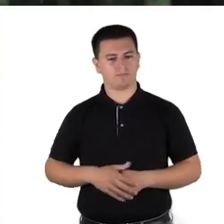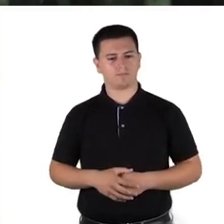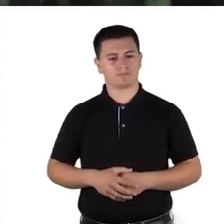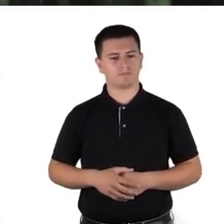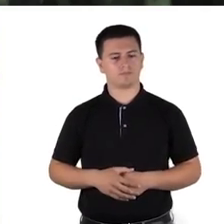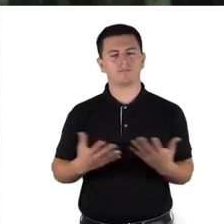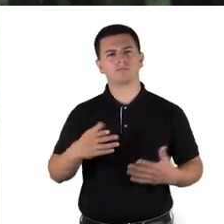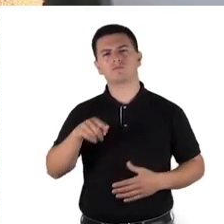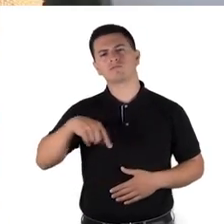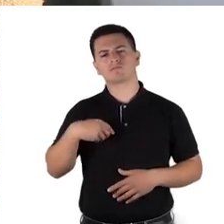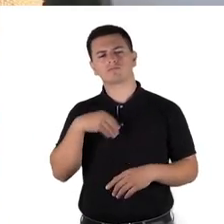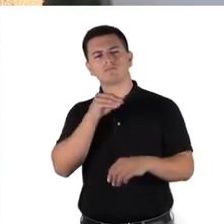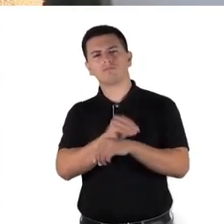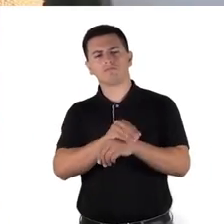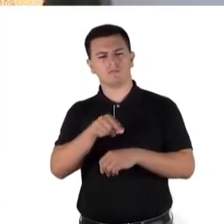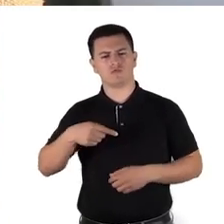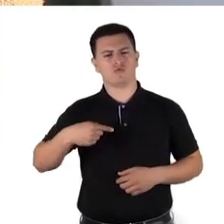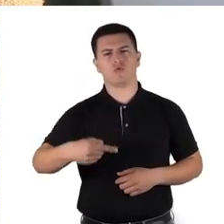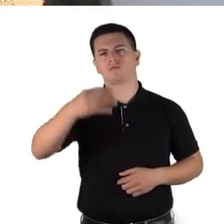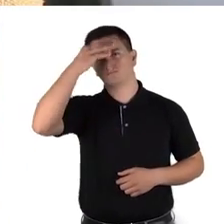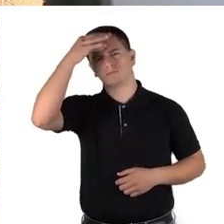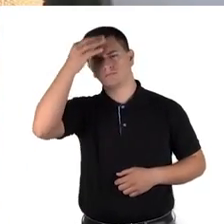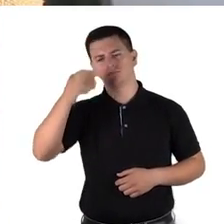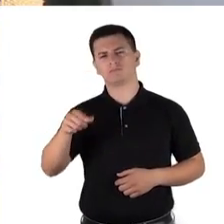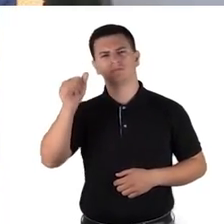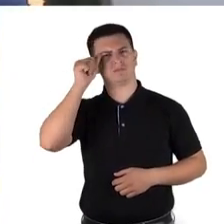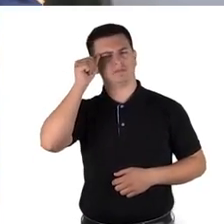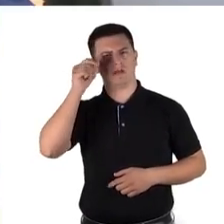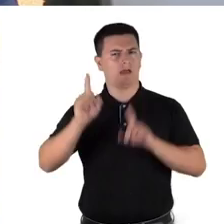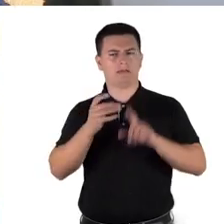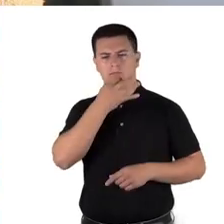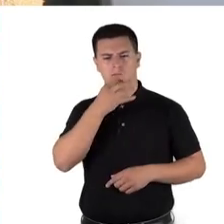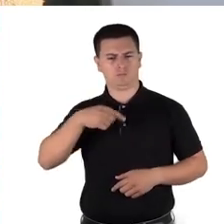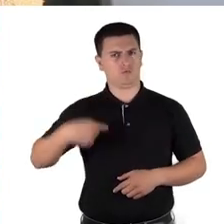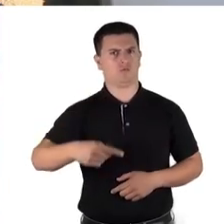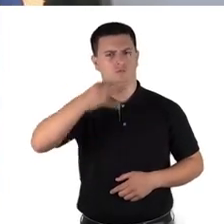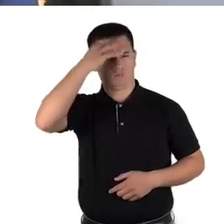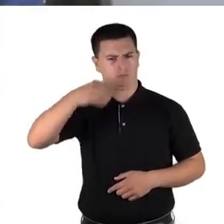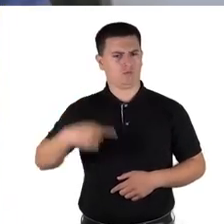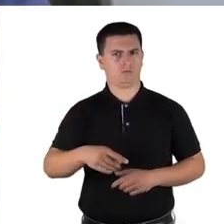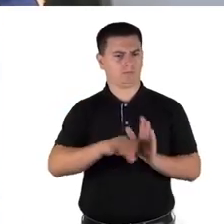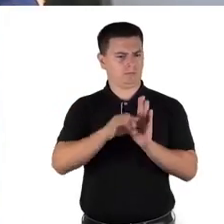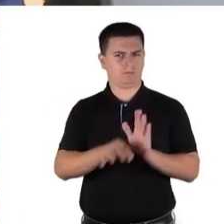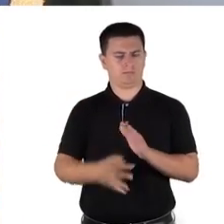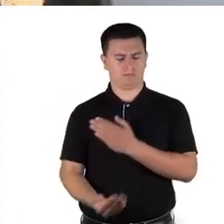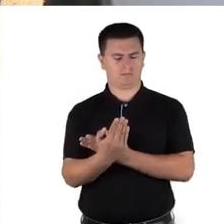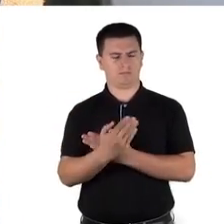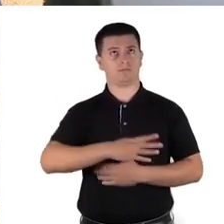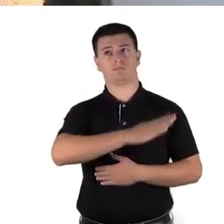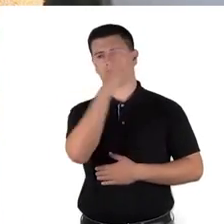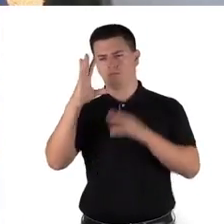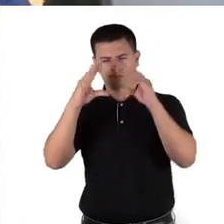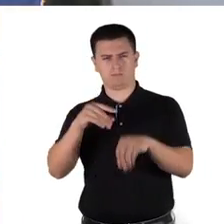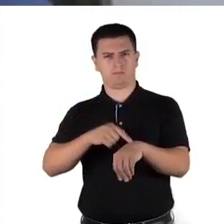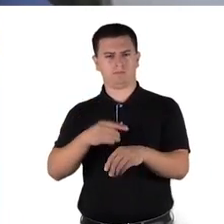poco su tiempo. ¿Qué le enseñamos nosotros con las rutinas? La palabra parece, repetimos, me parece muy dura decir,